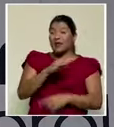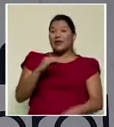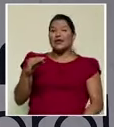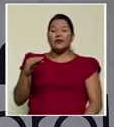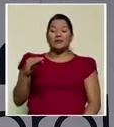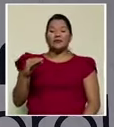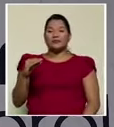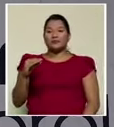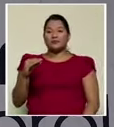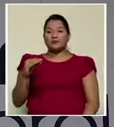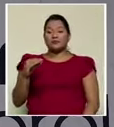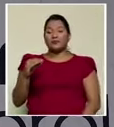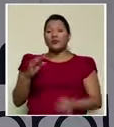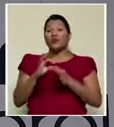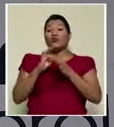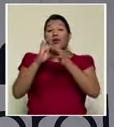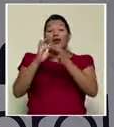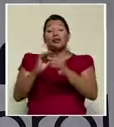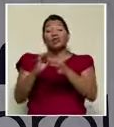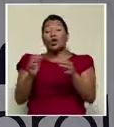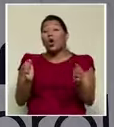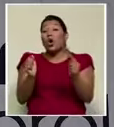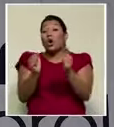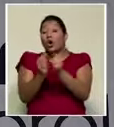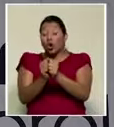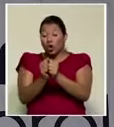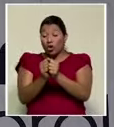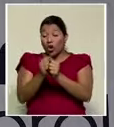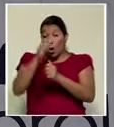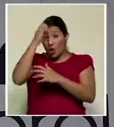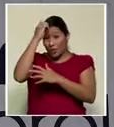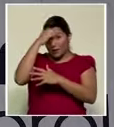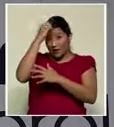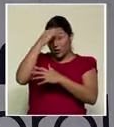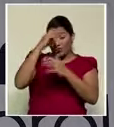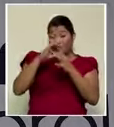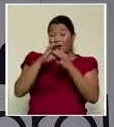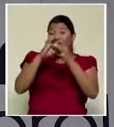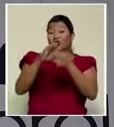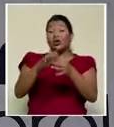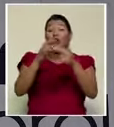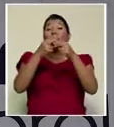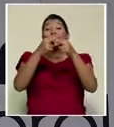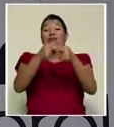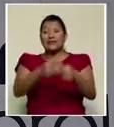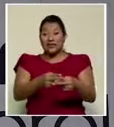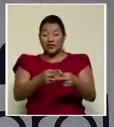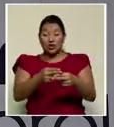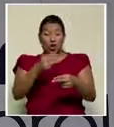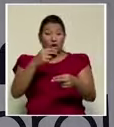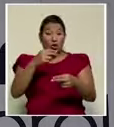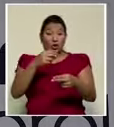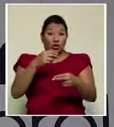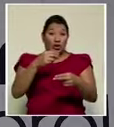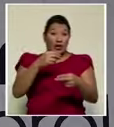que en cuanto a las manifestaciones sobre la designación, no creo que me corresponda a